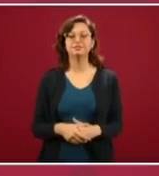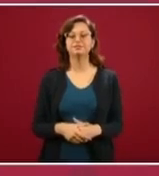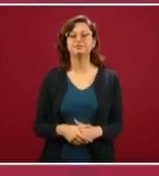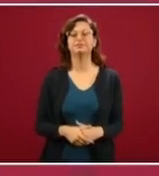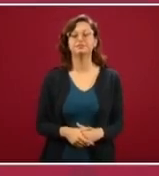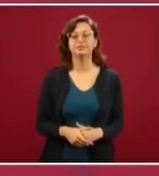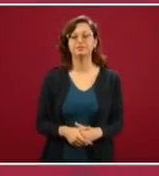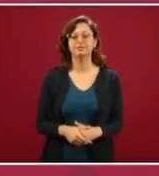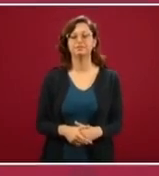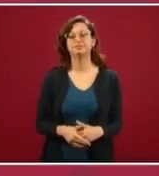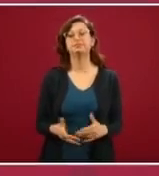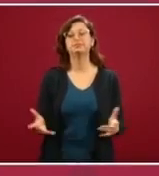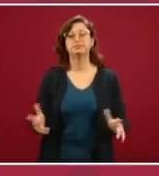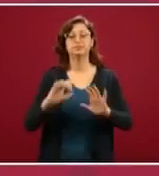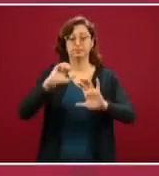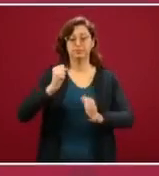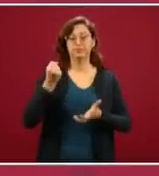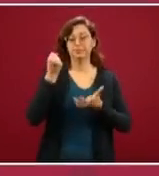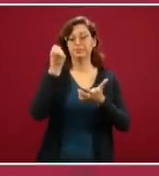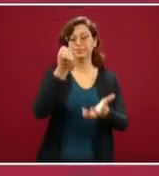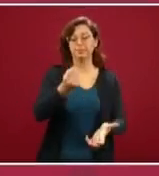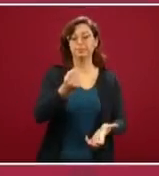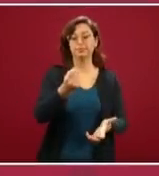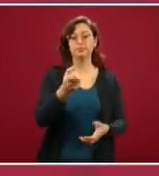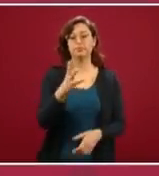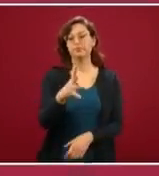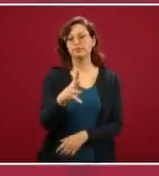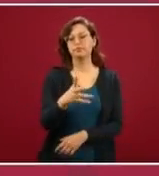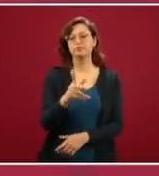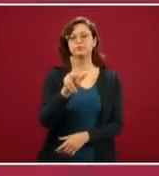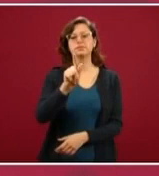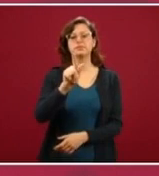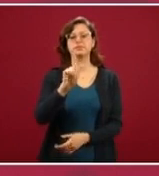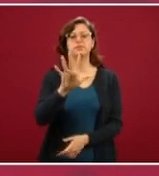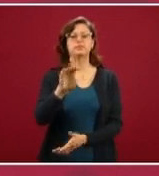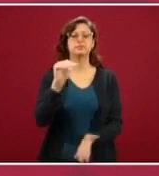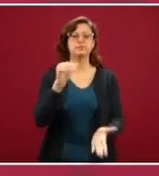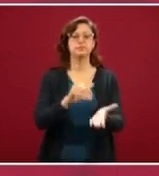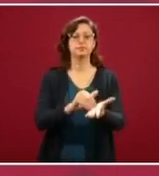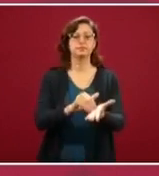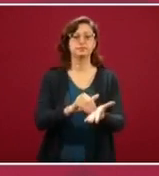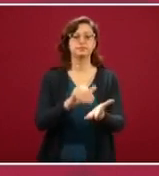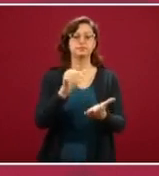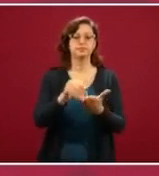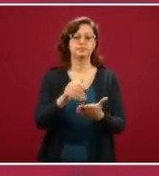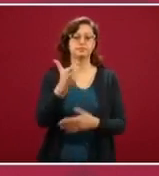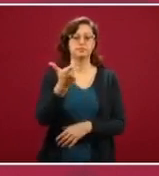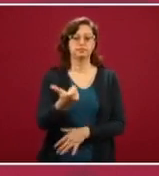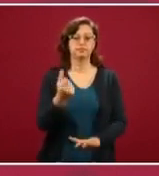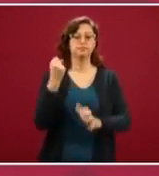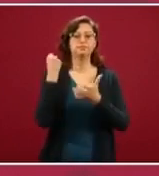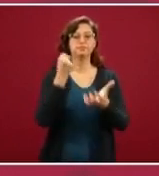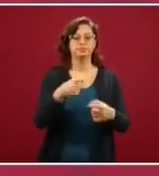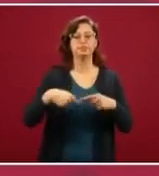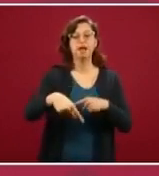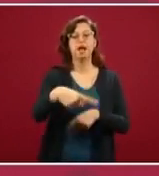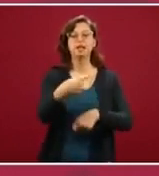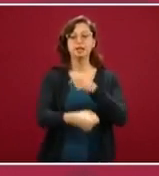sí, tienen una inversión de alrededor de 75,000 millones de pesos este